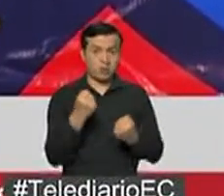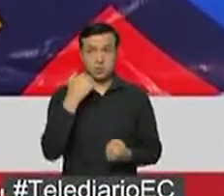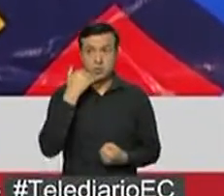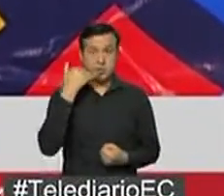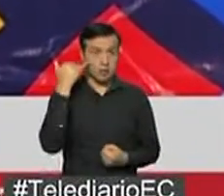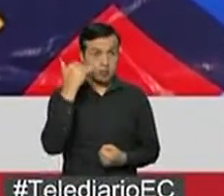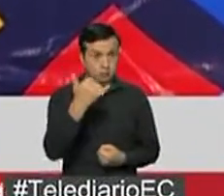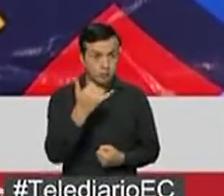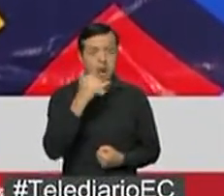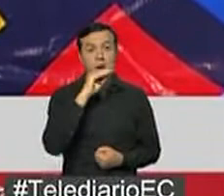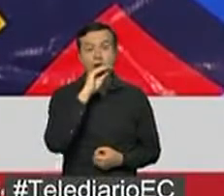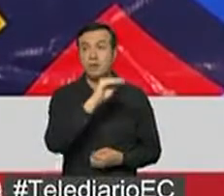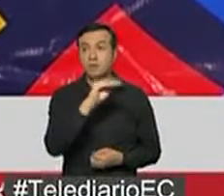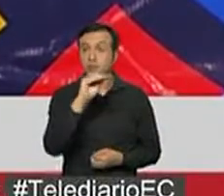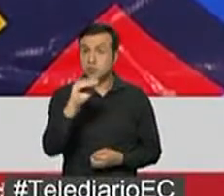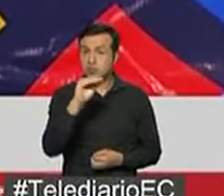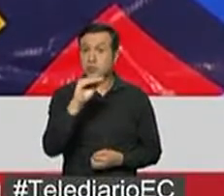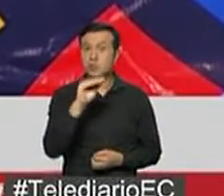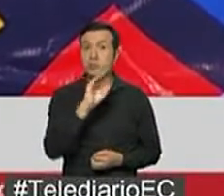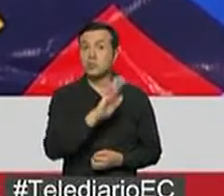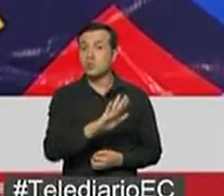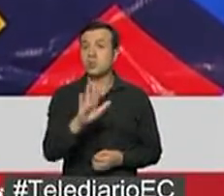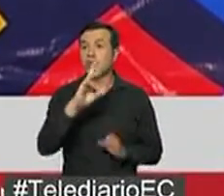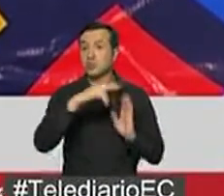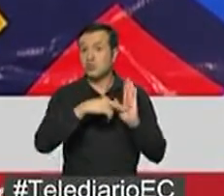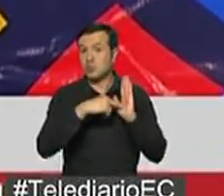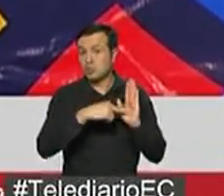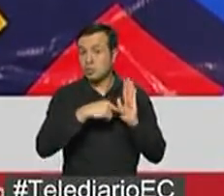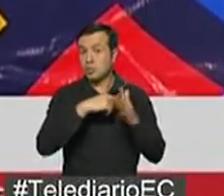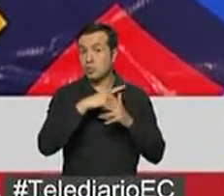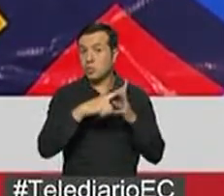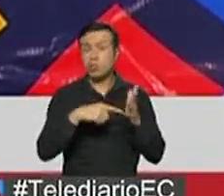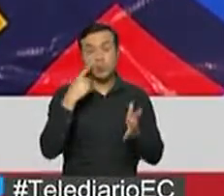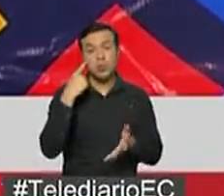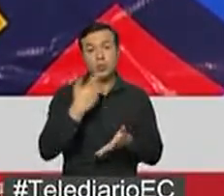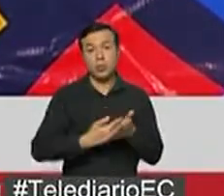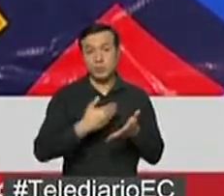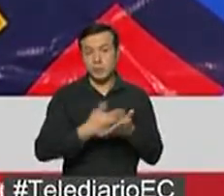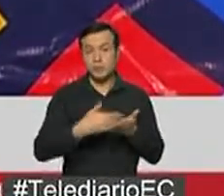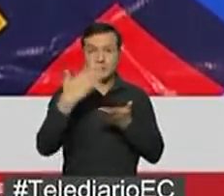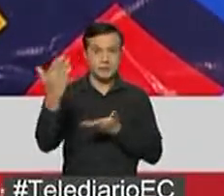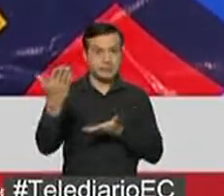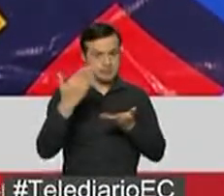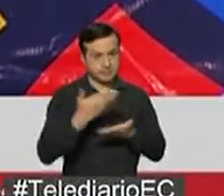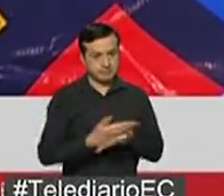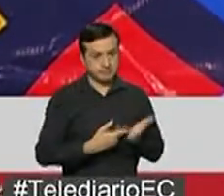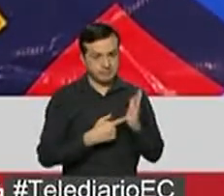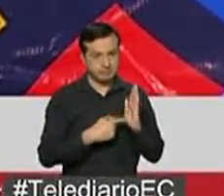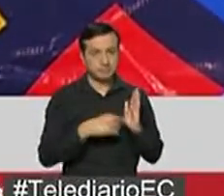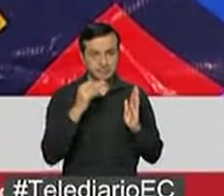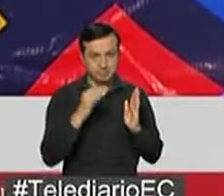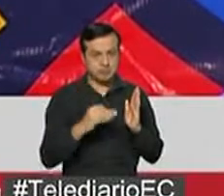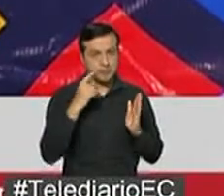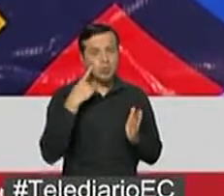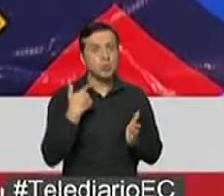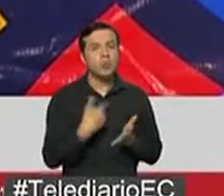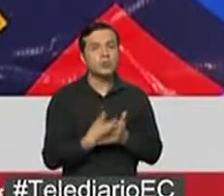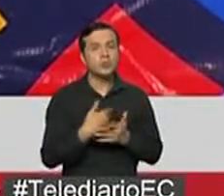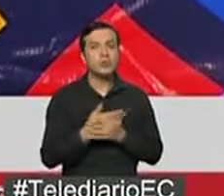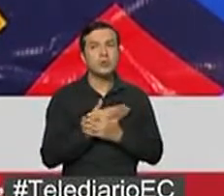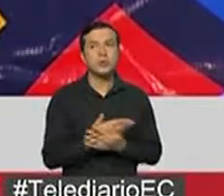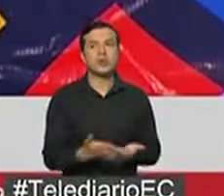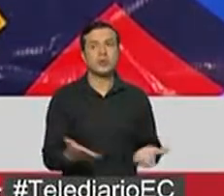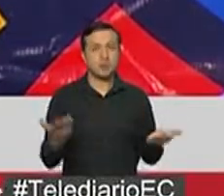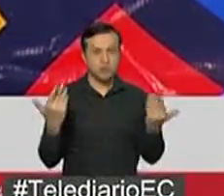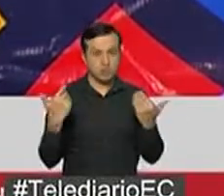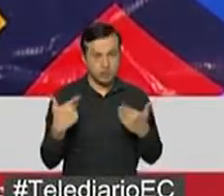a indicar cuáles son los requisitos cuáles son los documentos que tienen que presentar para justificar el bien